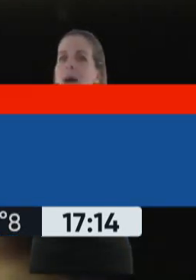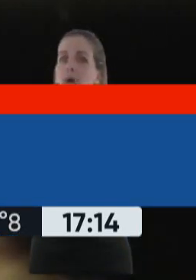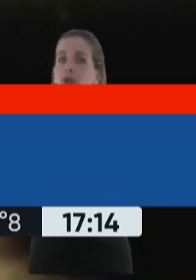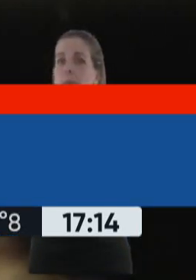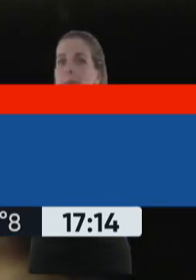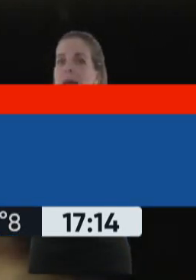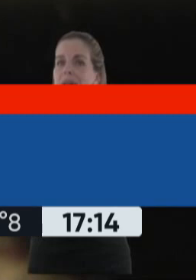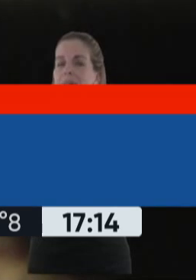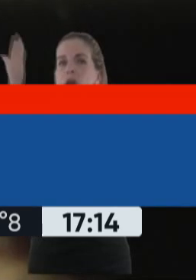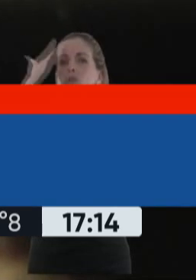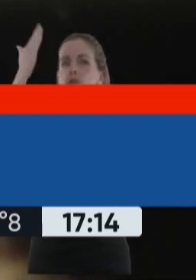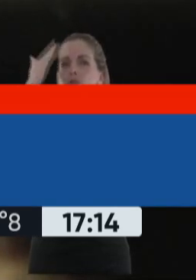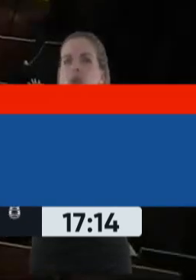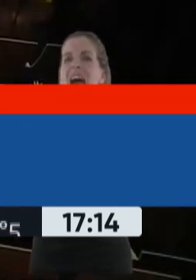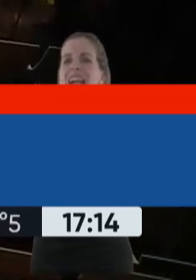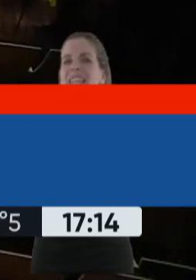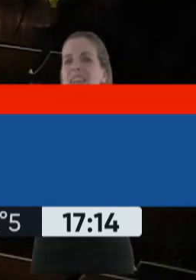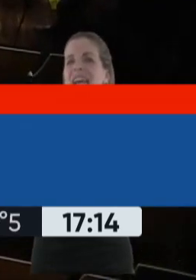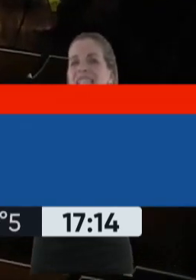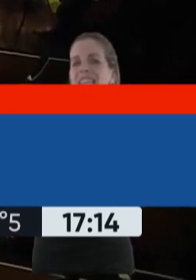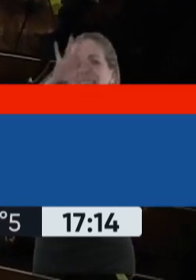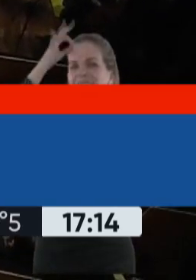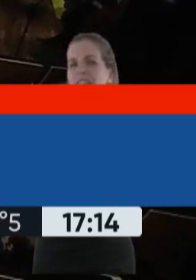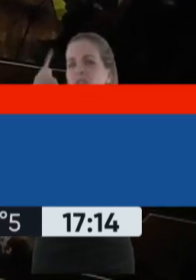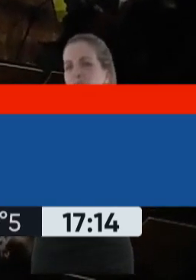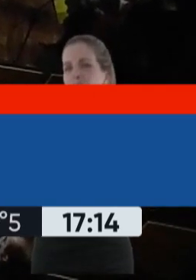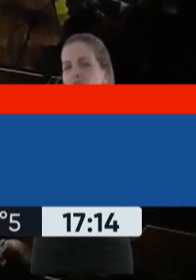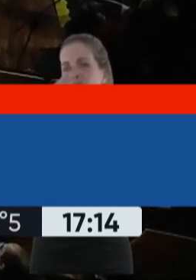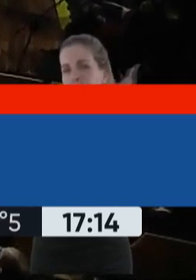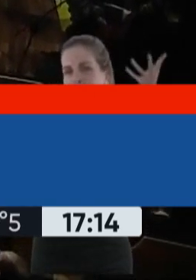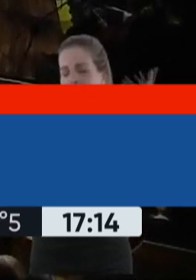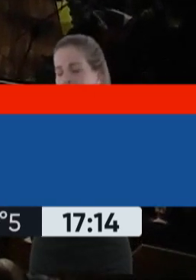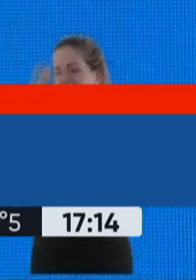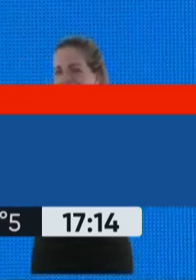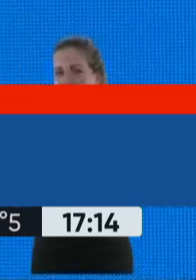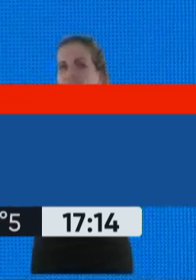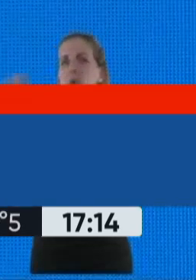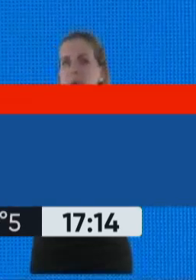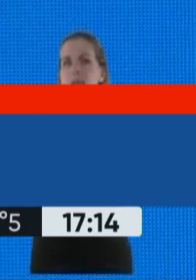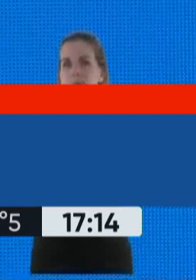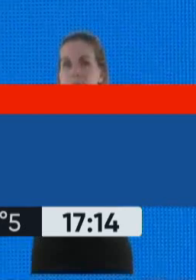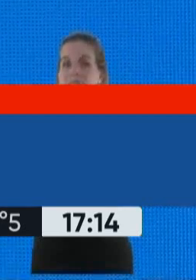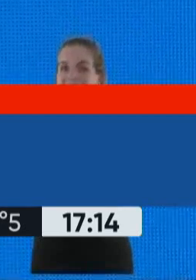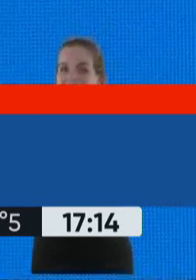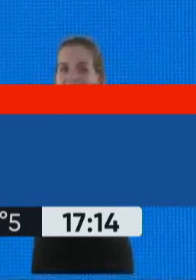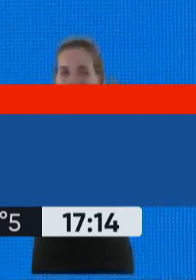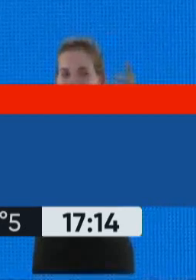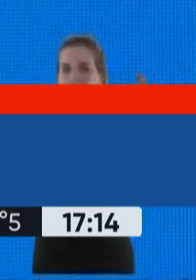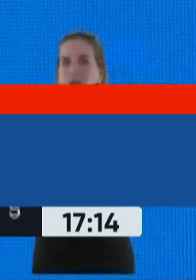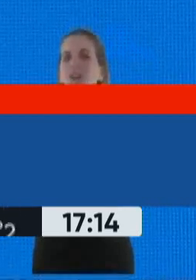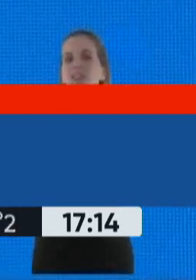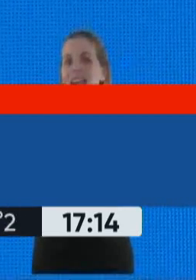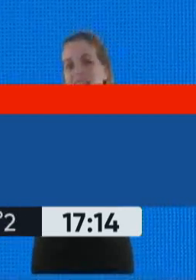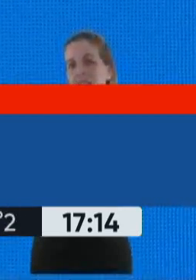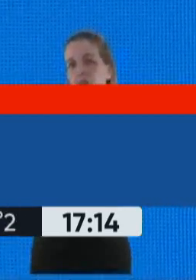culturales rápidamente se recuperen. Porque ese alimento nos falta. Ese alimento nos